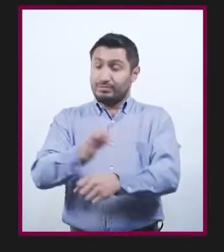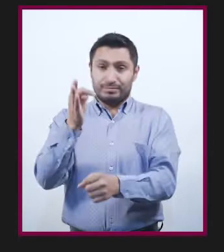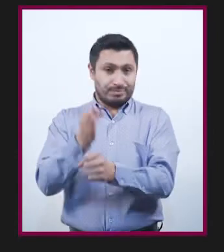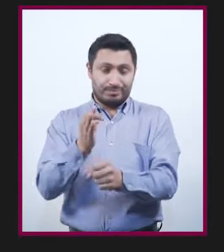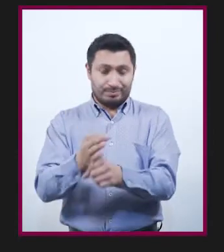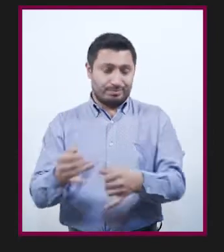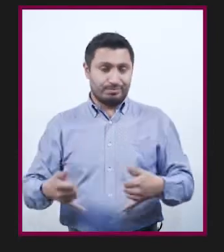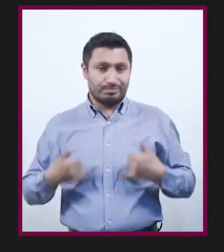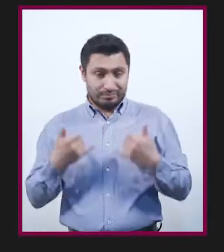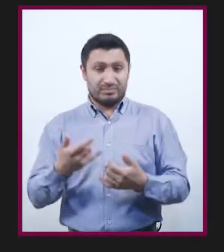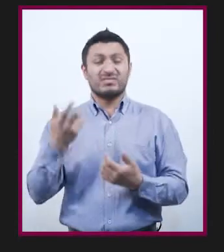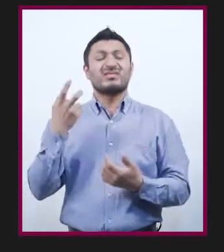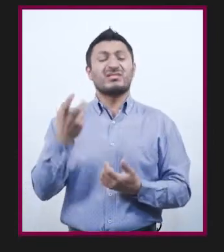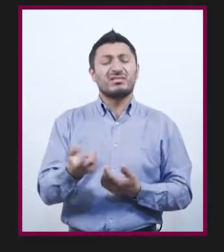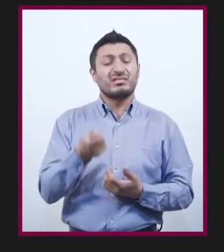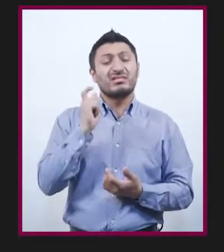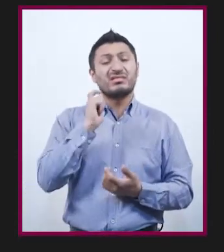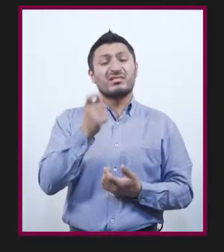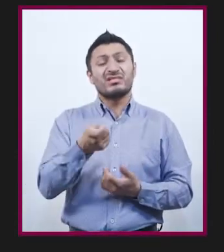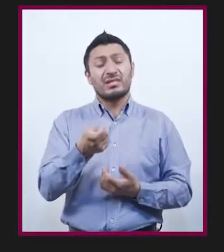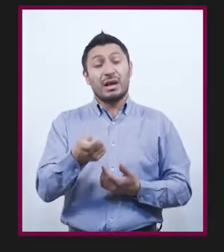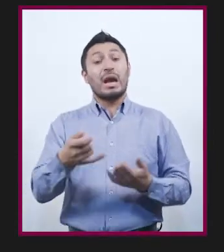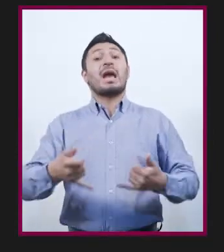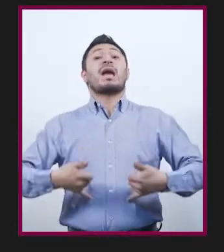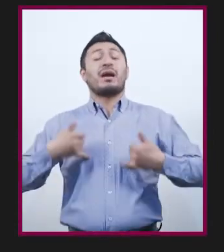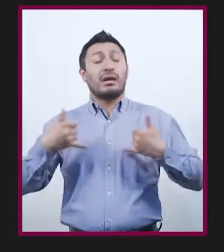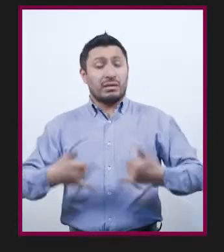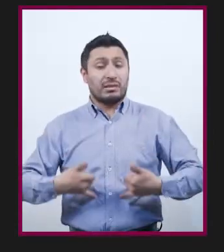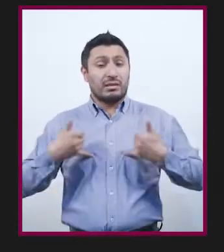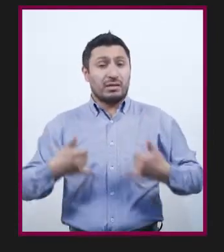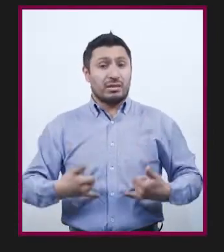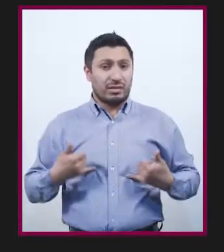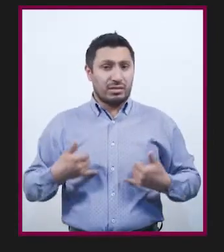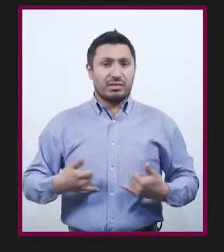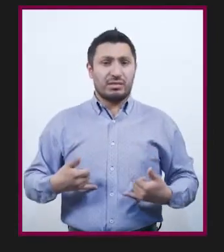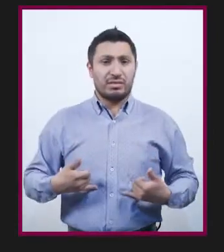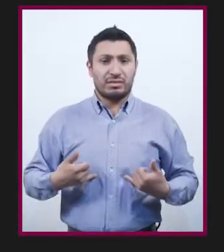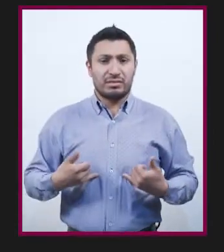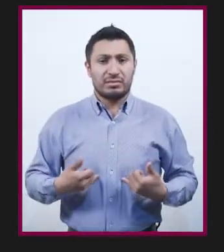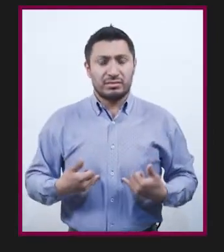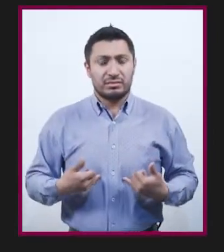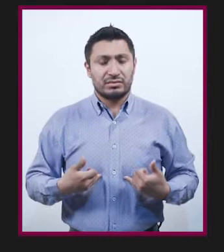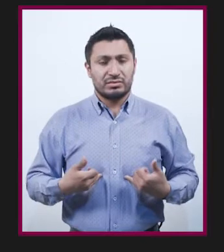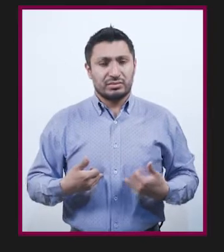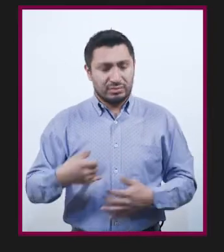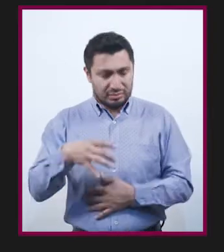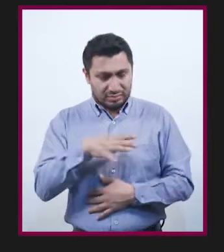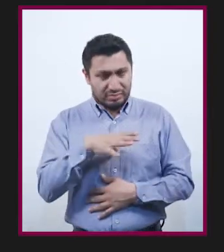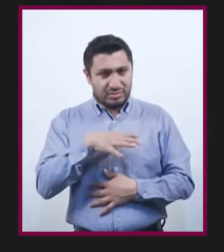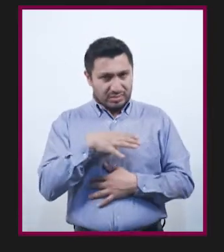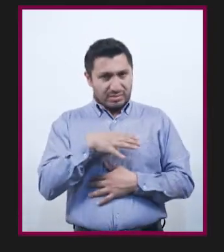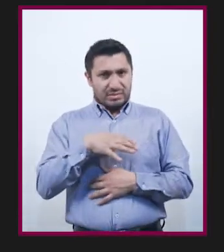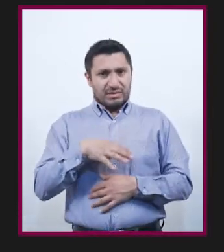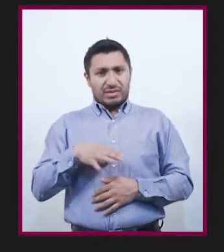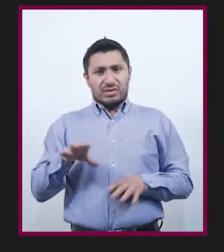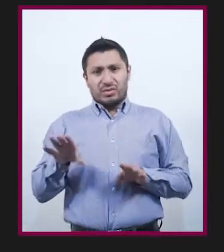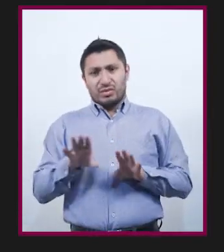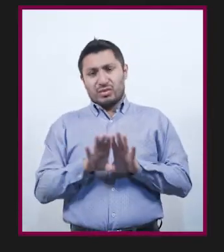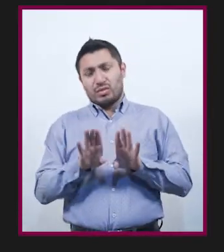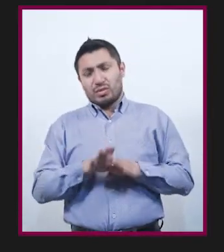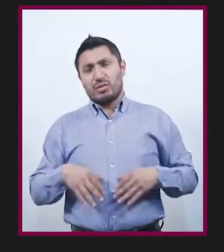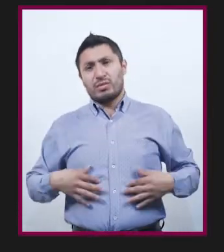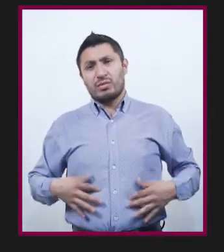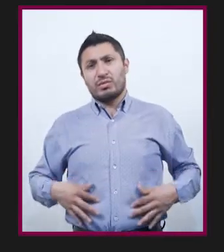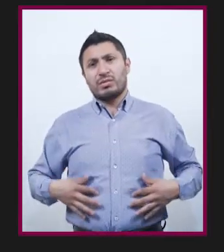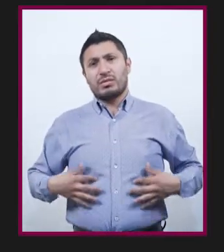más como más de dónde sacar provecho a tus años de juventud. Vaya, yo creo